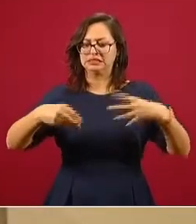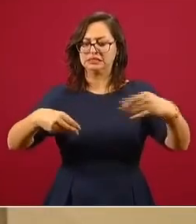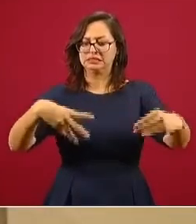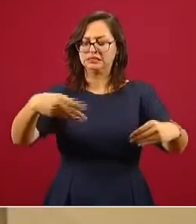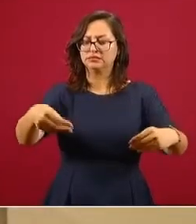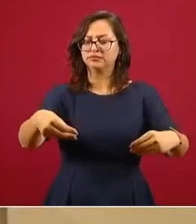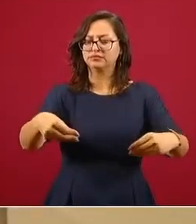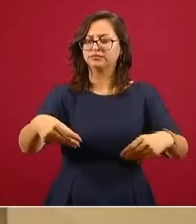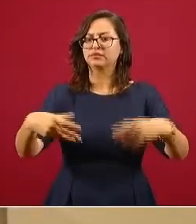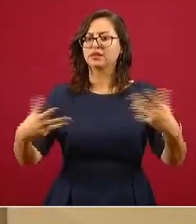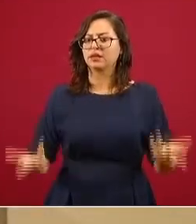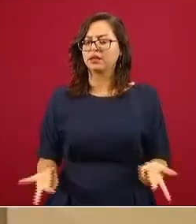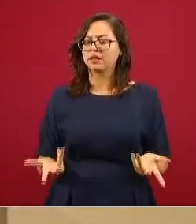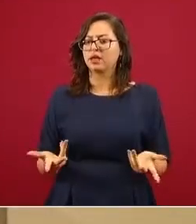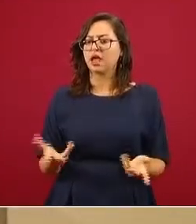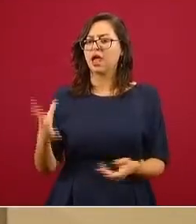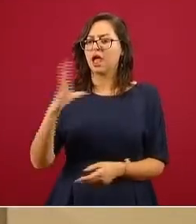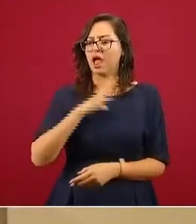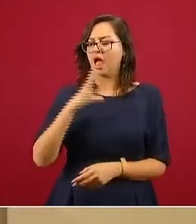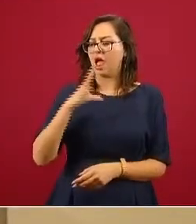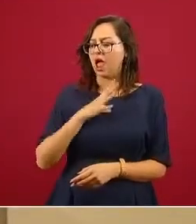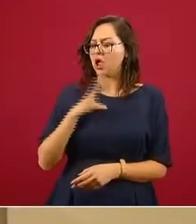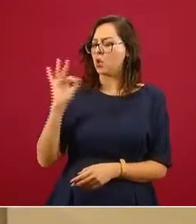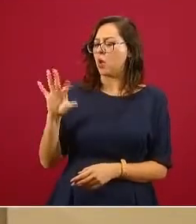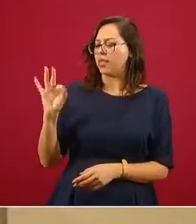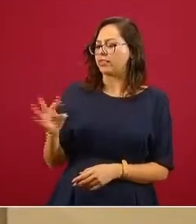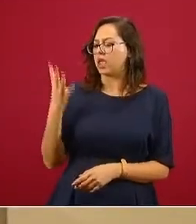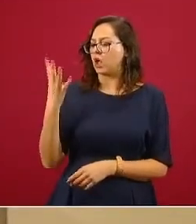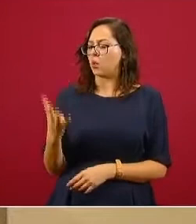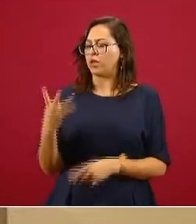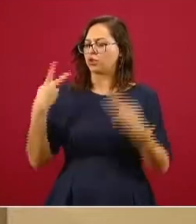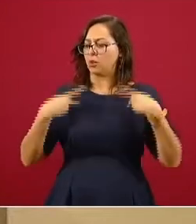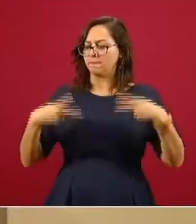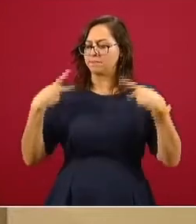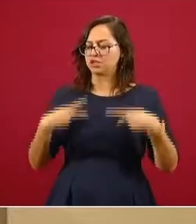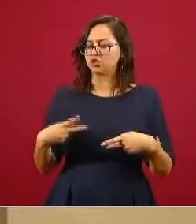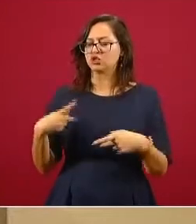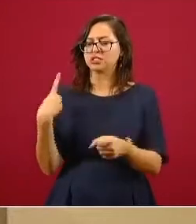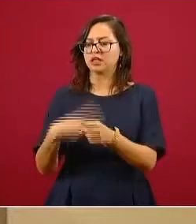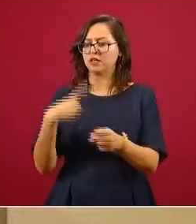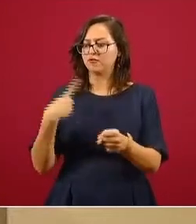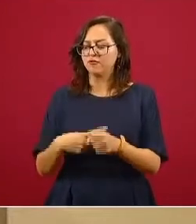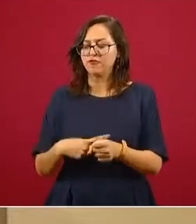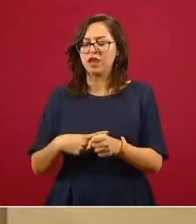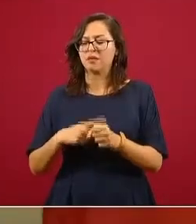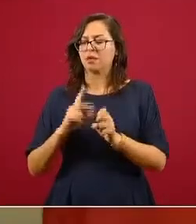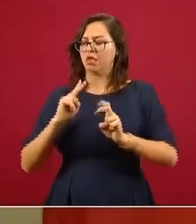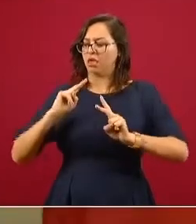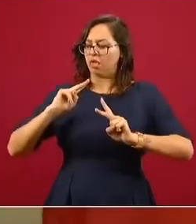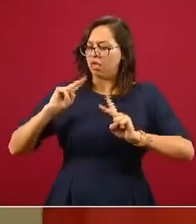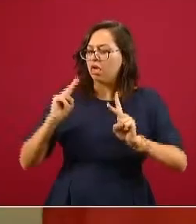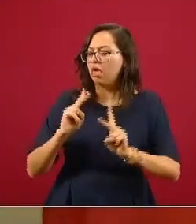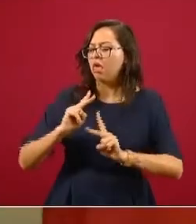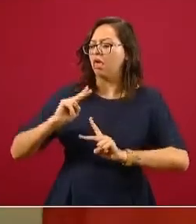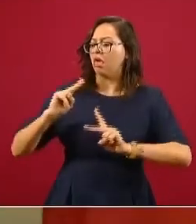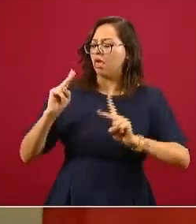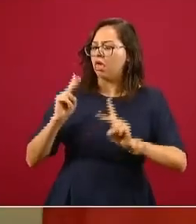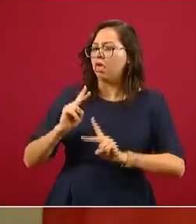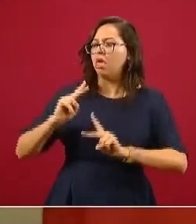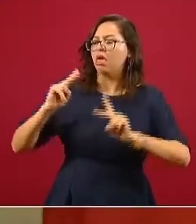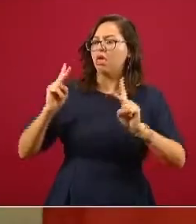44 casos de neumonía de causa no conocida en un mercado, en una provincia en